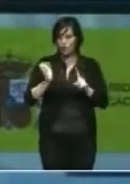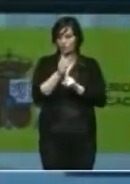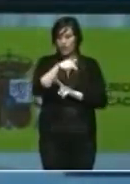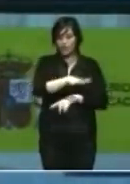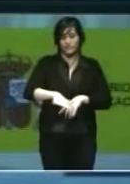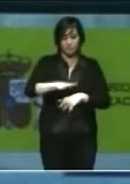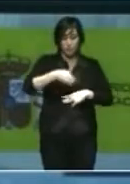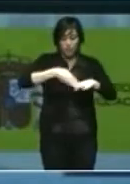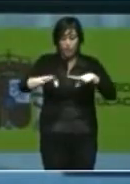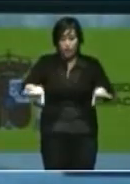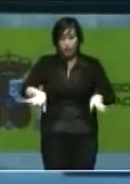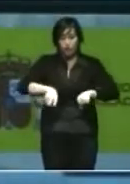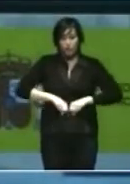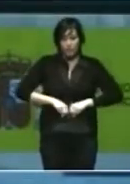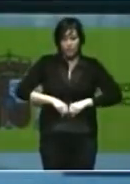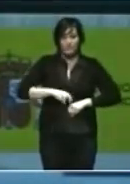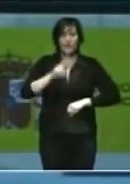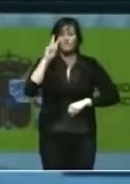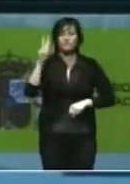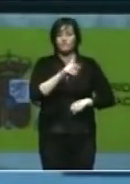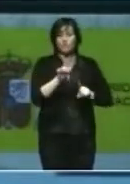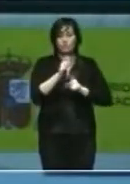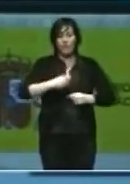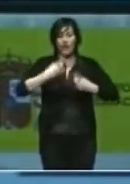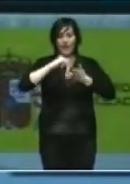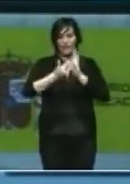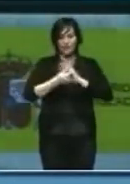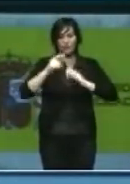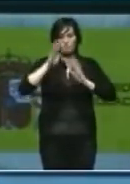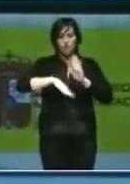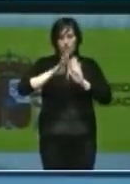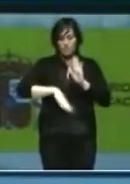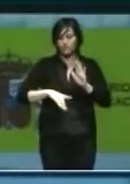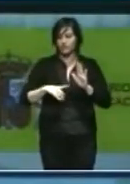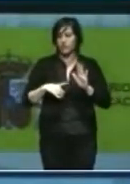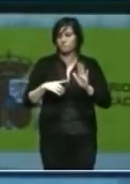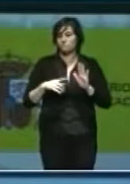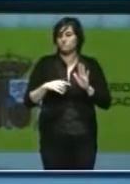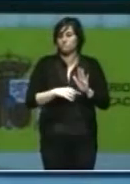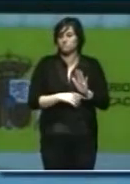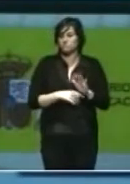de acogida, y aquí se ve cómo, bueno, pues esta arquitectura programática, es decir, que hace evidentemente